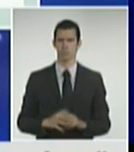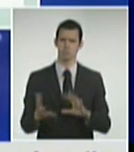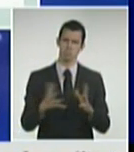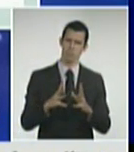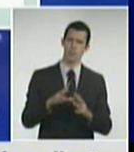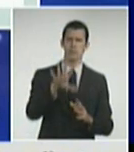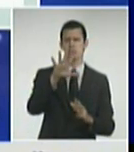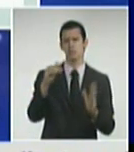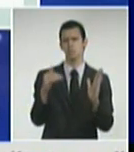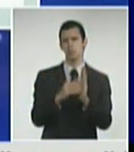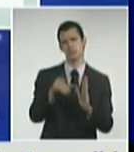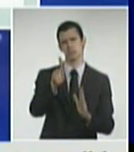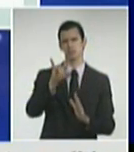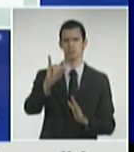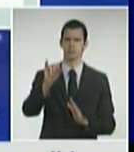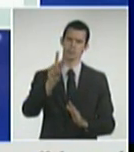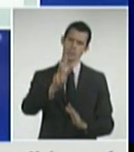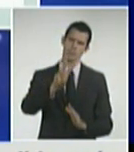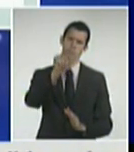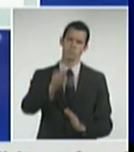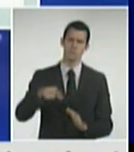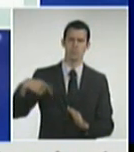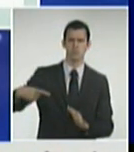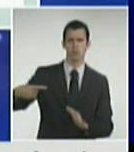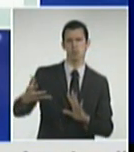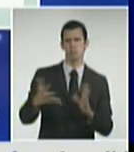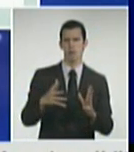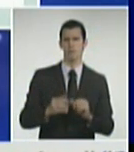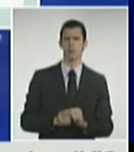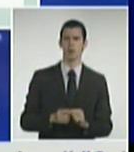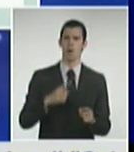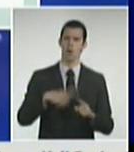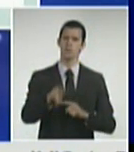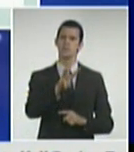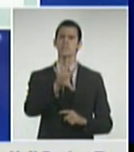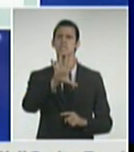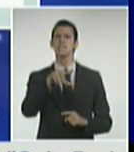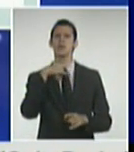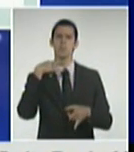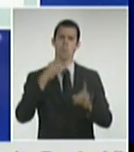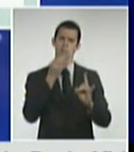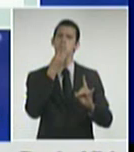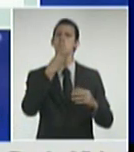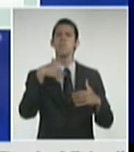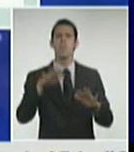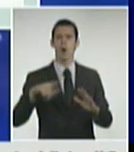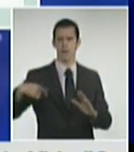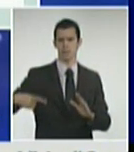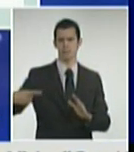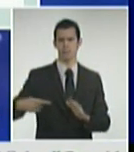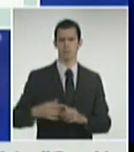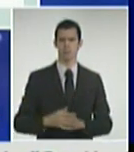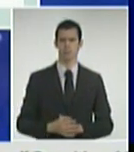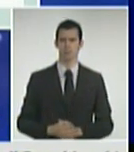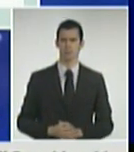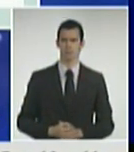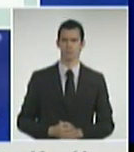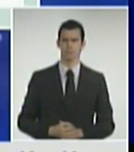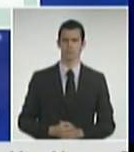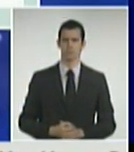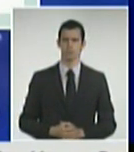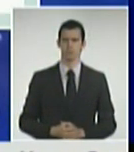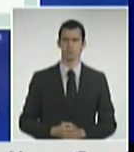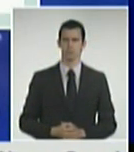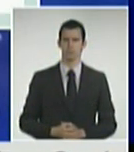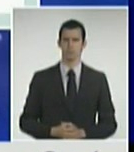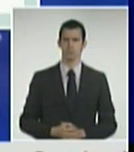5.173 casos por día y 35 fallecidos por día. Y aquí también Roberto nos ayudó, nos hizo